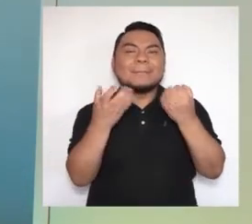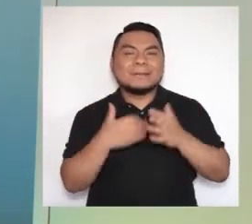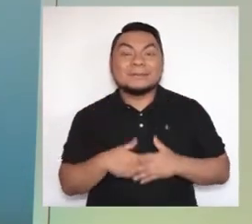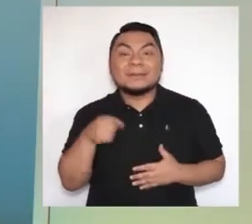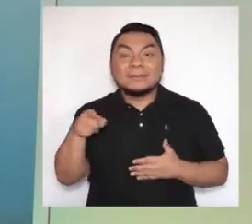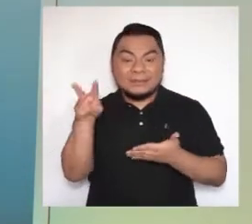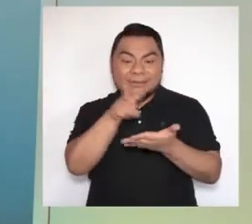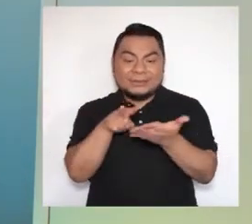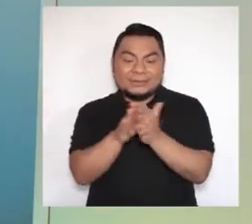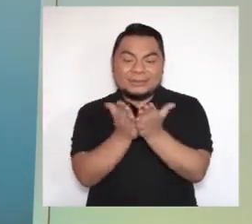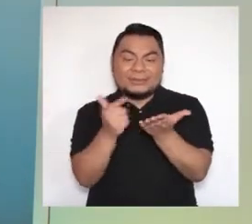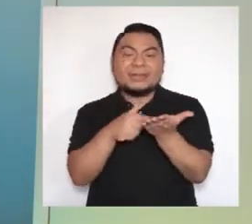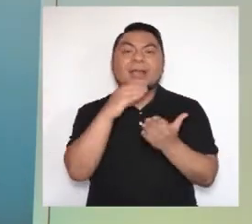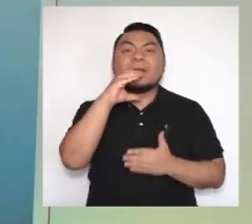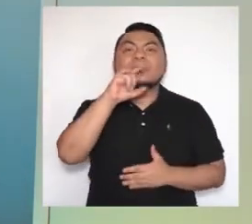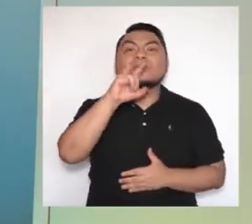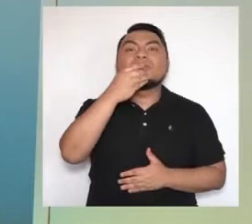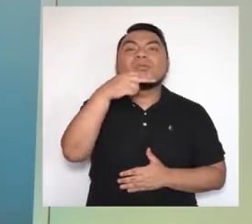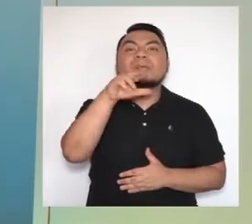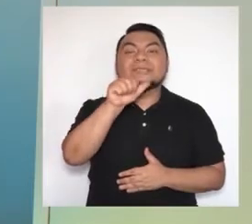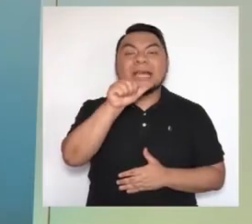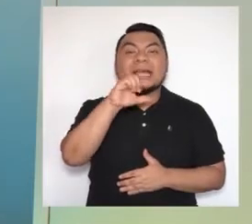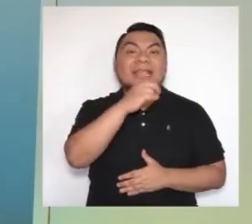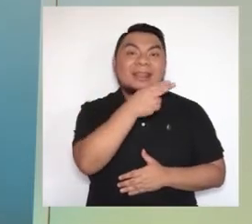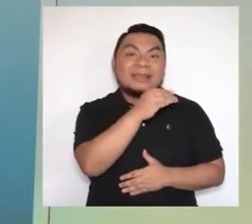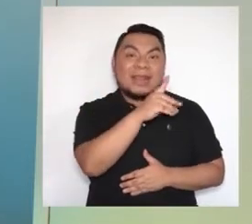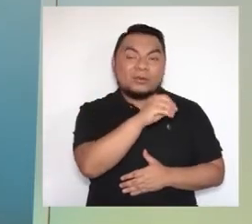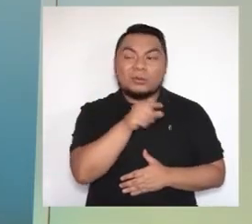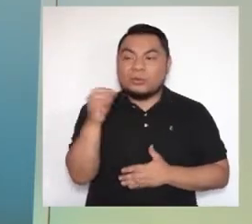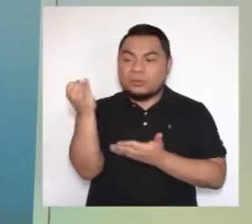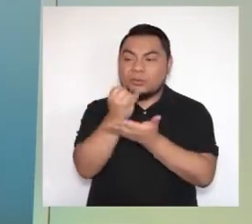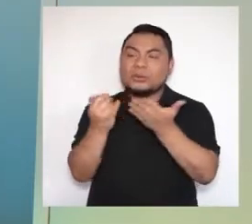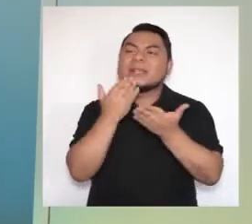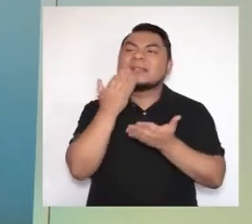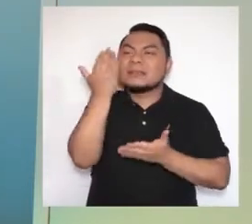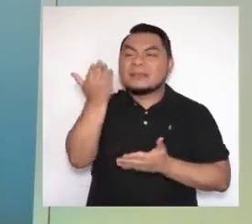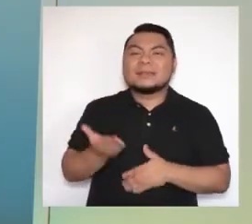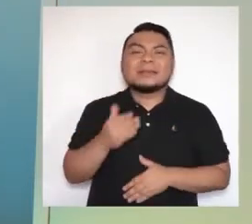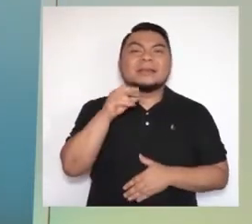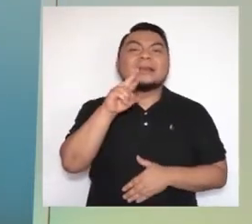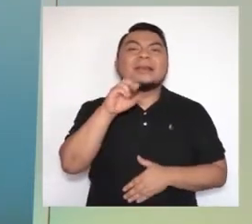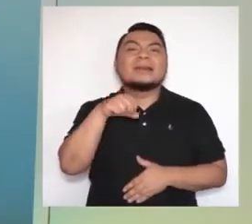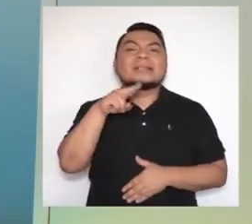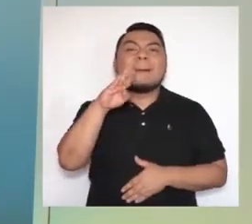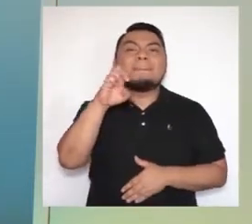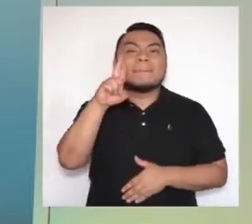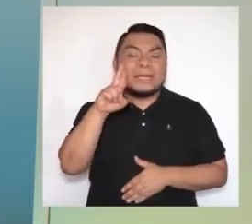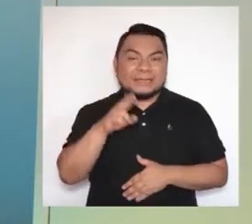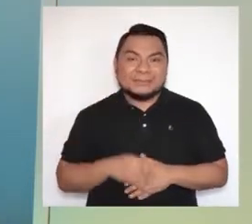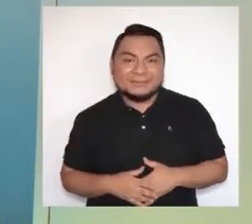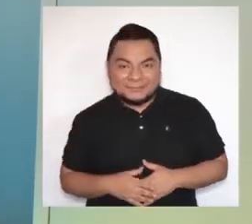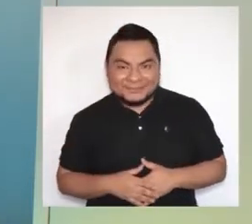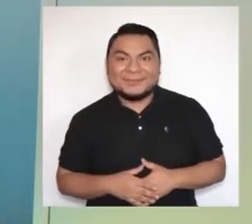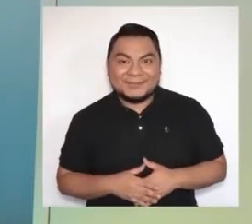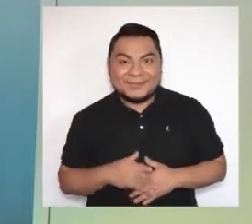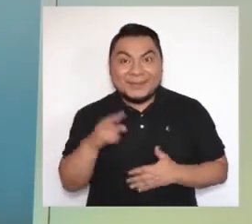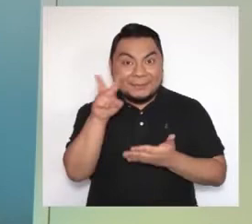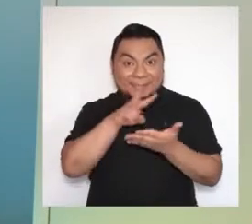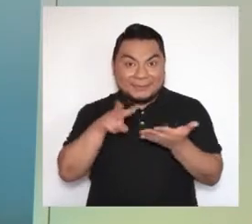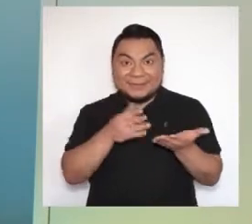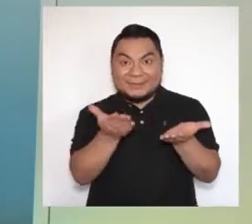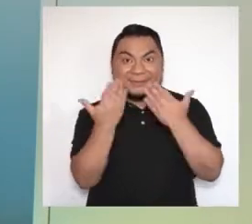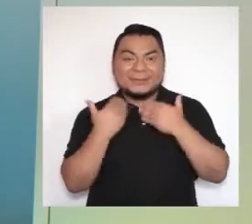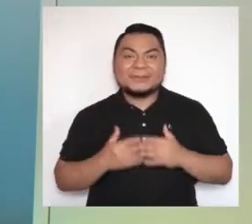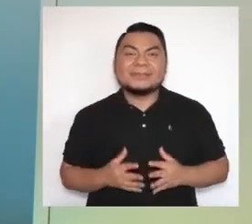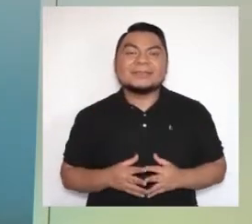bien. Los textos son de Cucha del Águila Hidalgo y las ilustraciones son de Rember Yahuarcani. Vamos